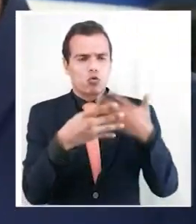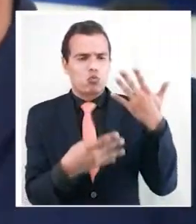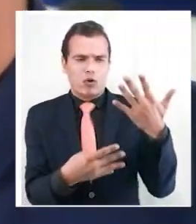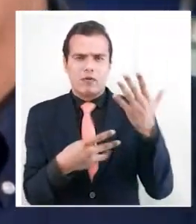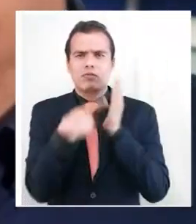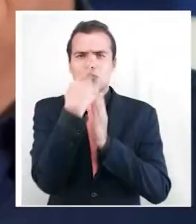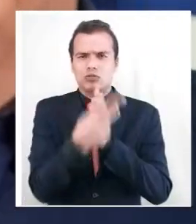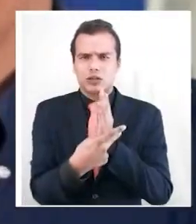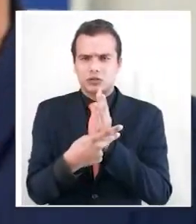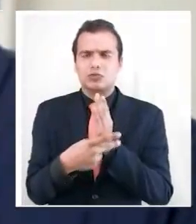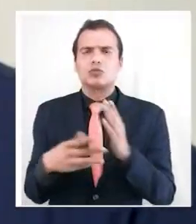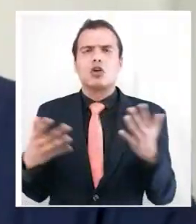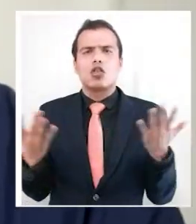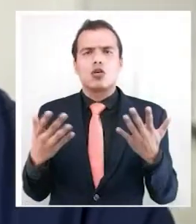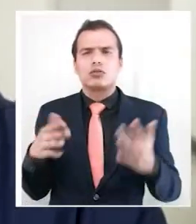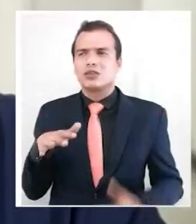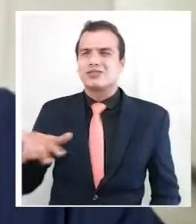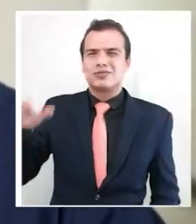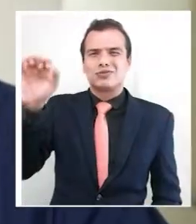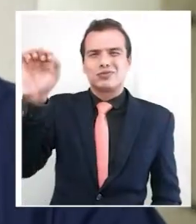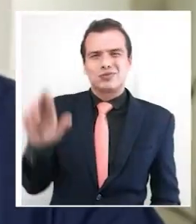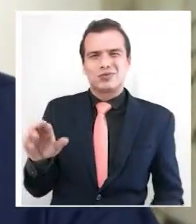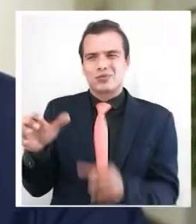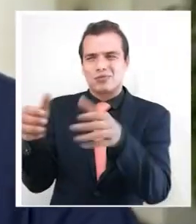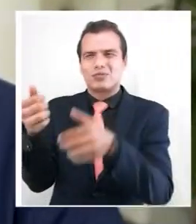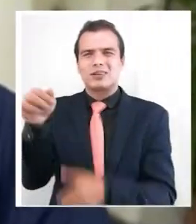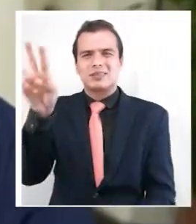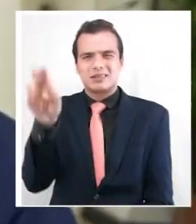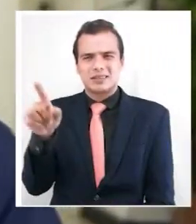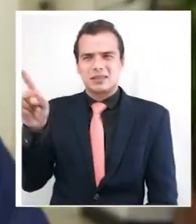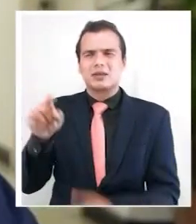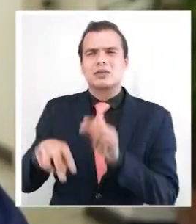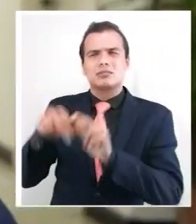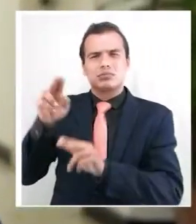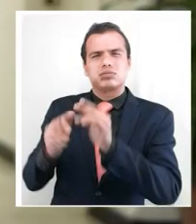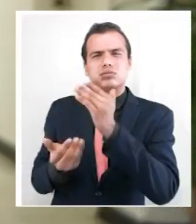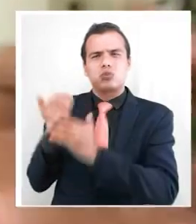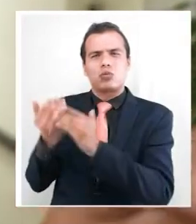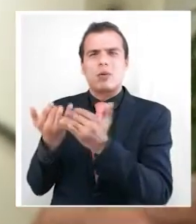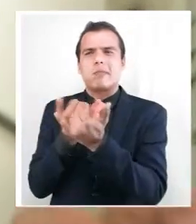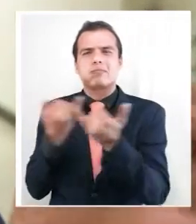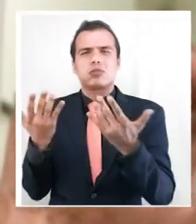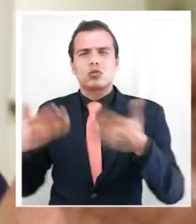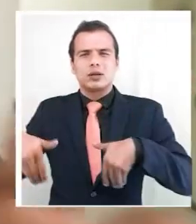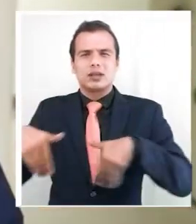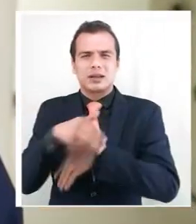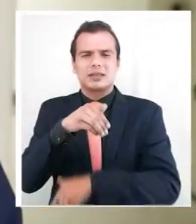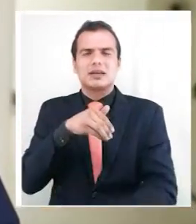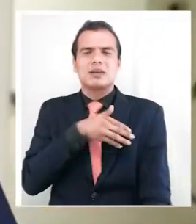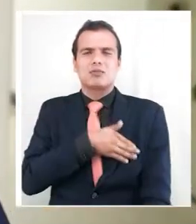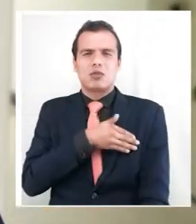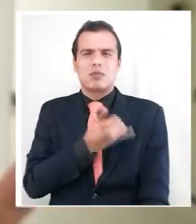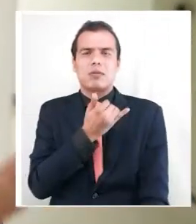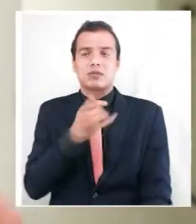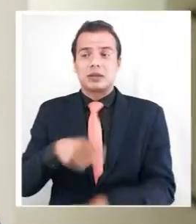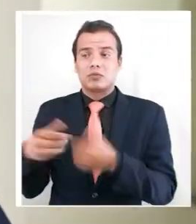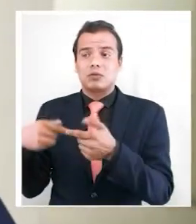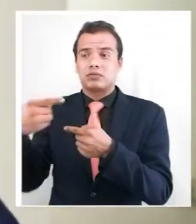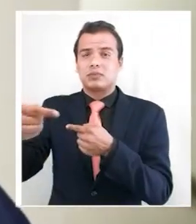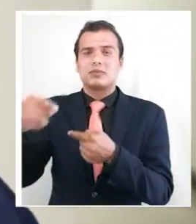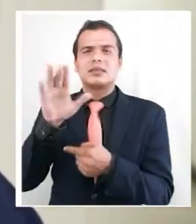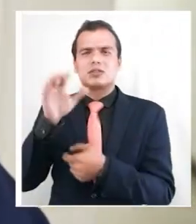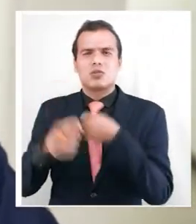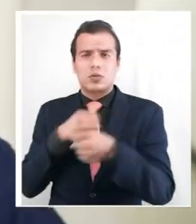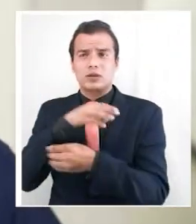obras. Vamos a tener allí en la zona de expansión, que es la comuna 17, sobre la Simón Bolívar. Esta zona va a tener en 5